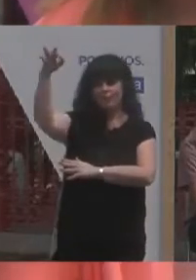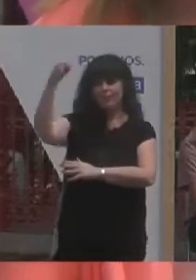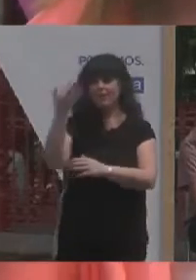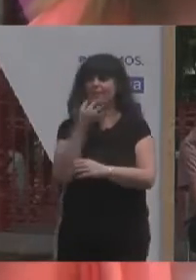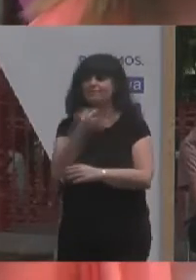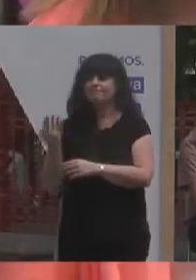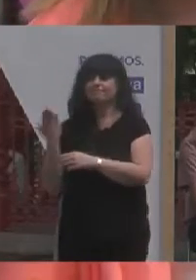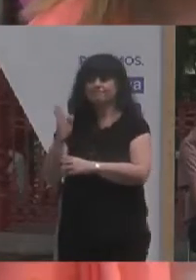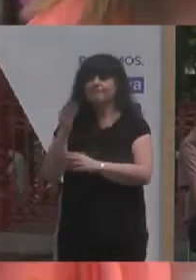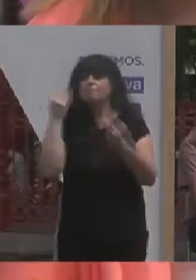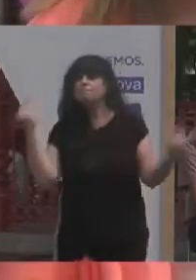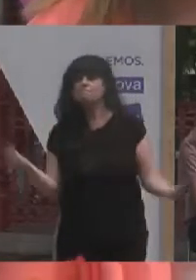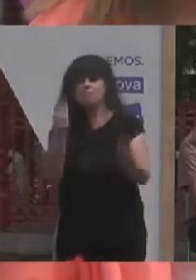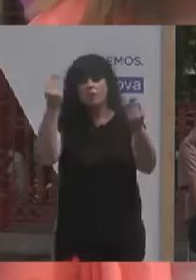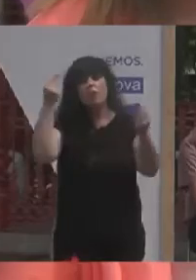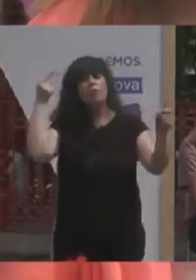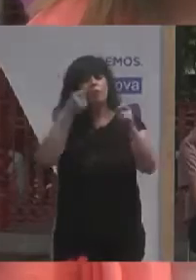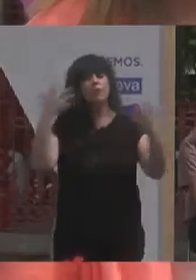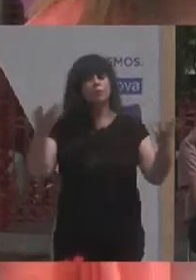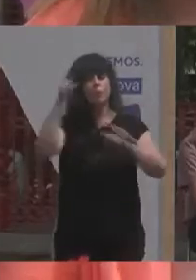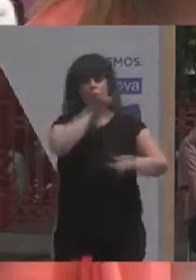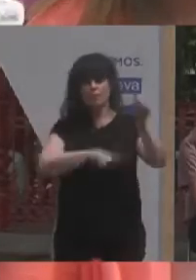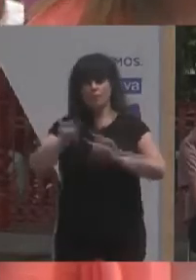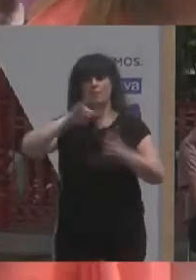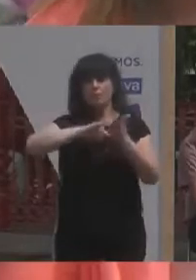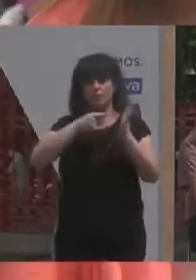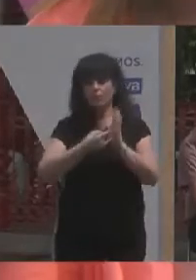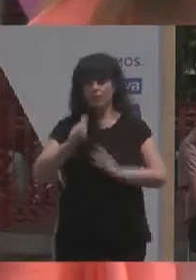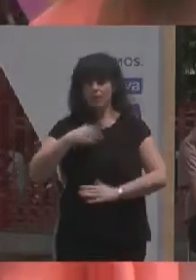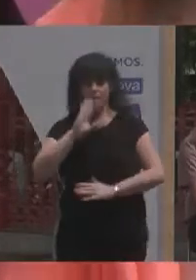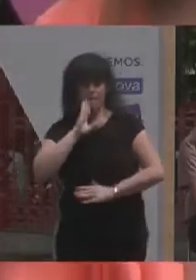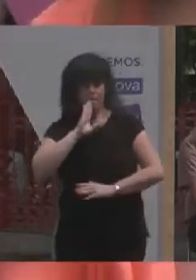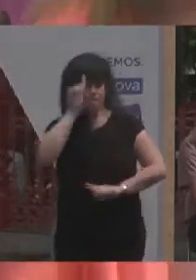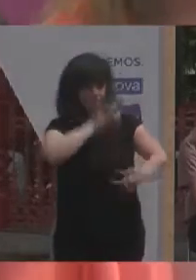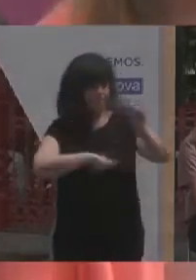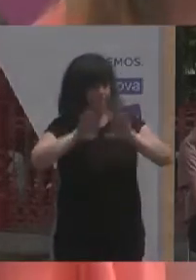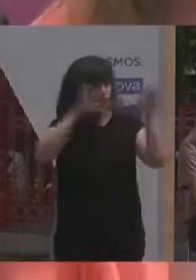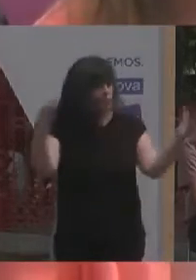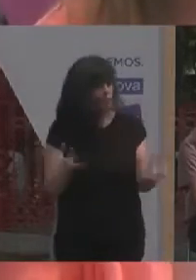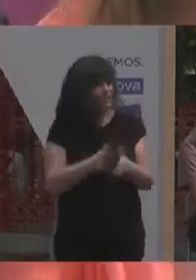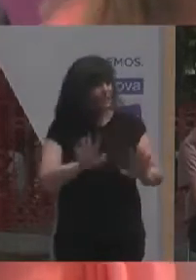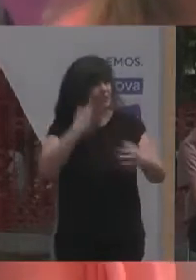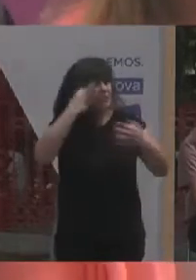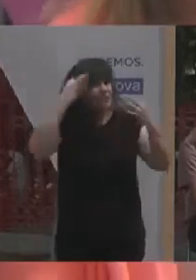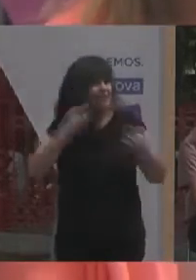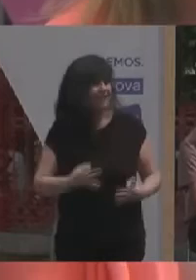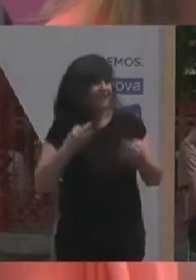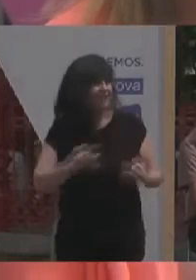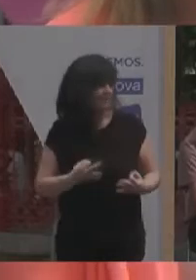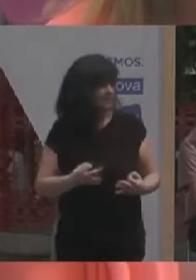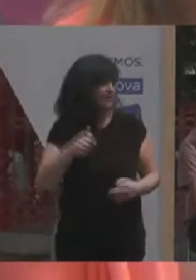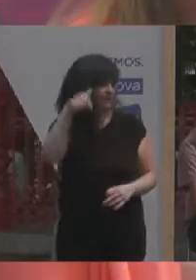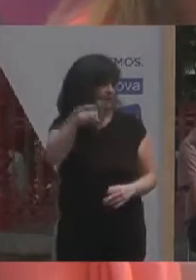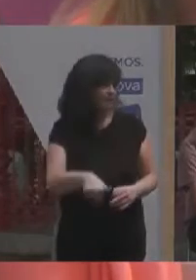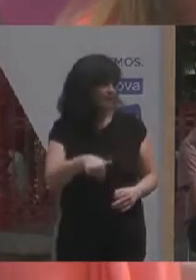poder solucionar estos problemas. Problemas que, aunque eu me referín a problemas mundiales, son problemas que hai que resolver desde